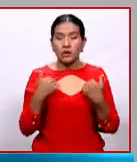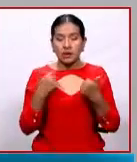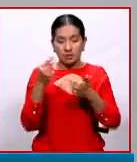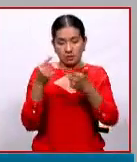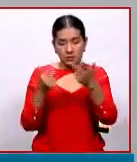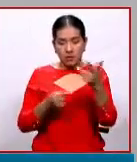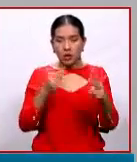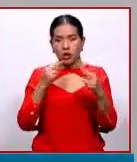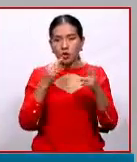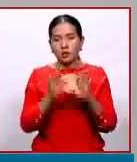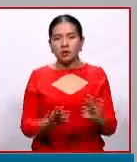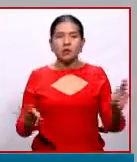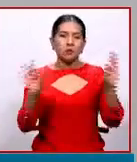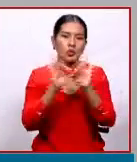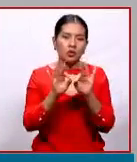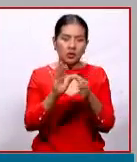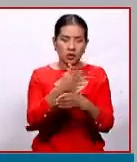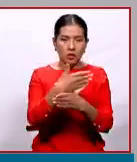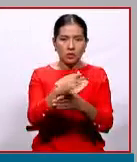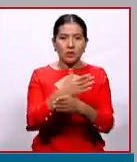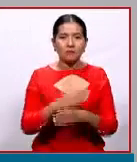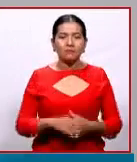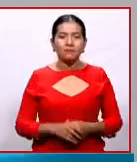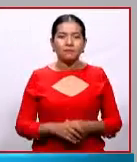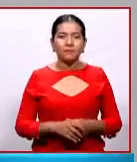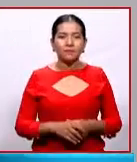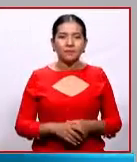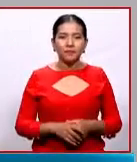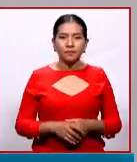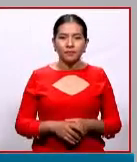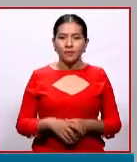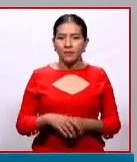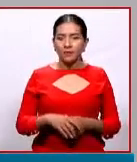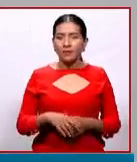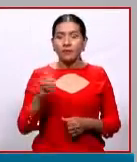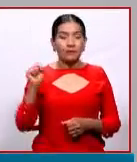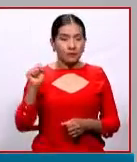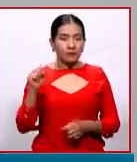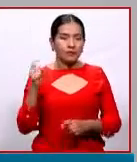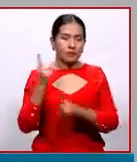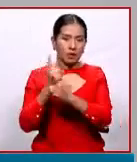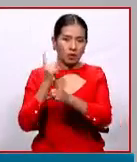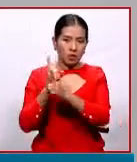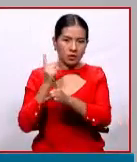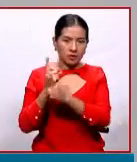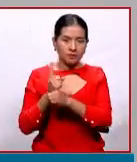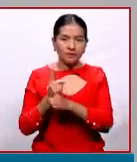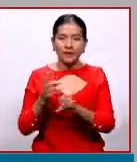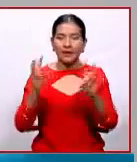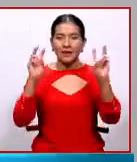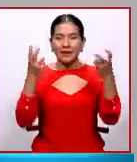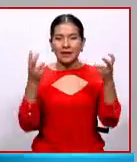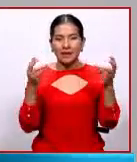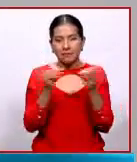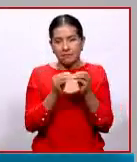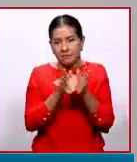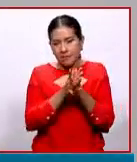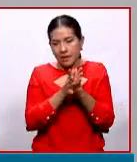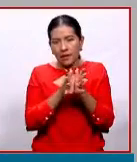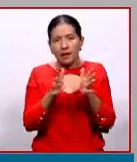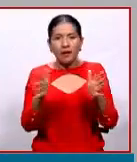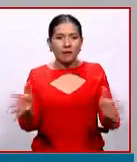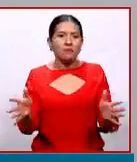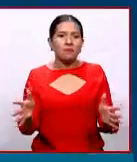que compartir desde IEPFR. Y efectivamente, el tema es muy amplio y lo